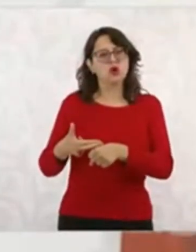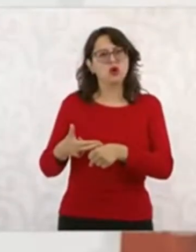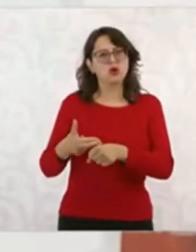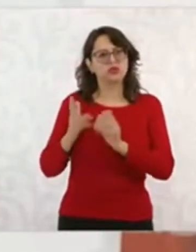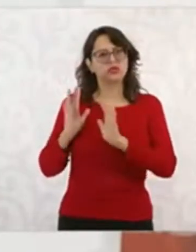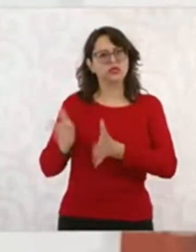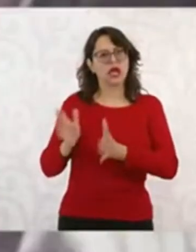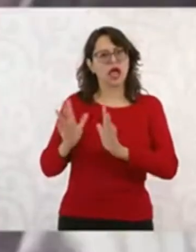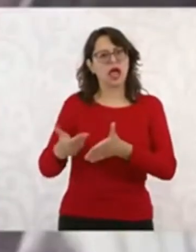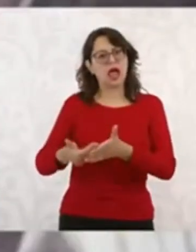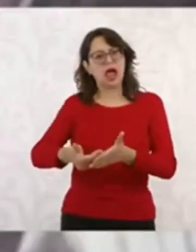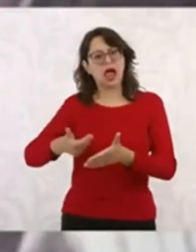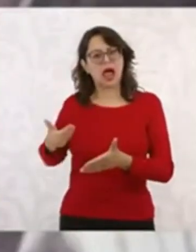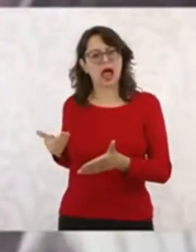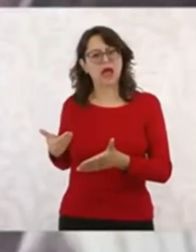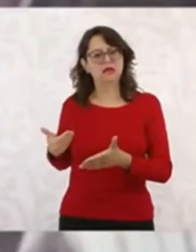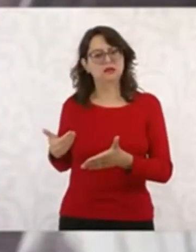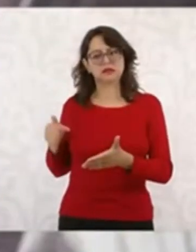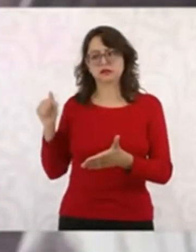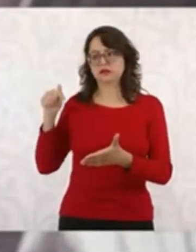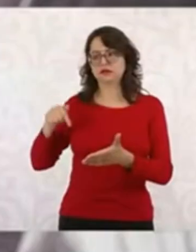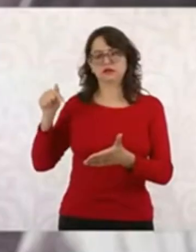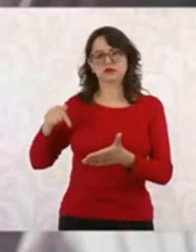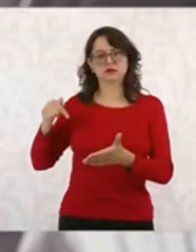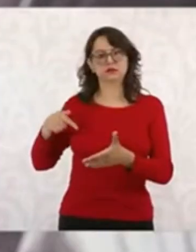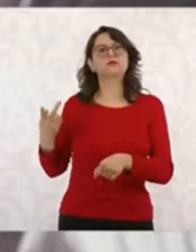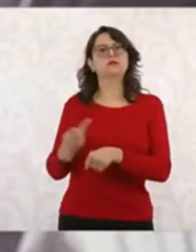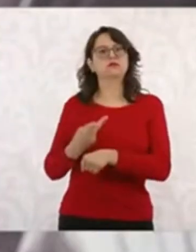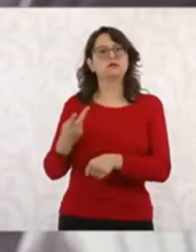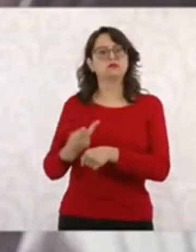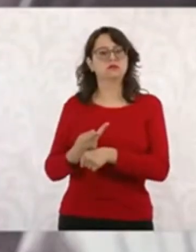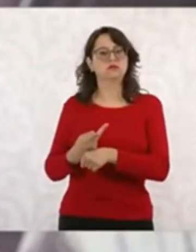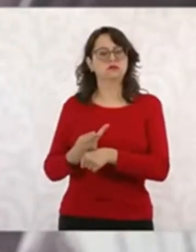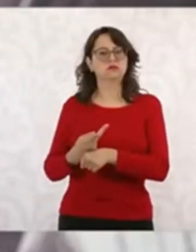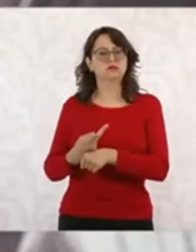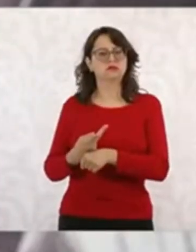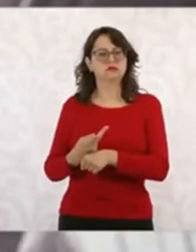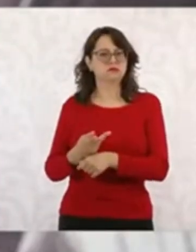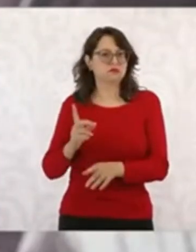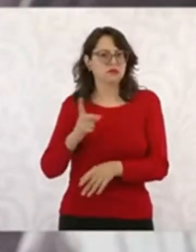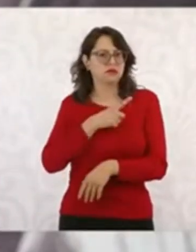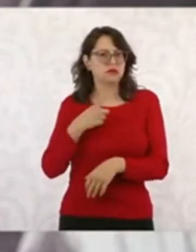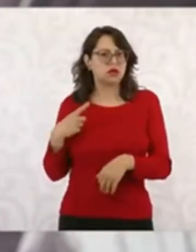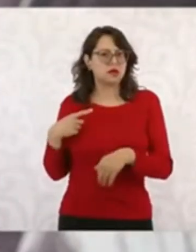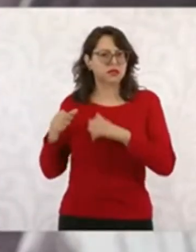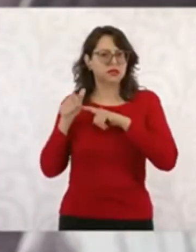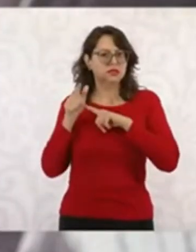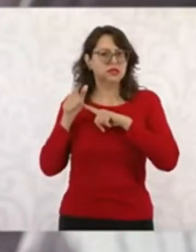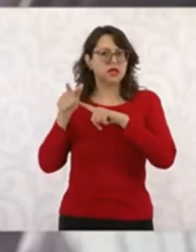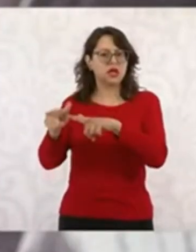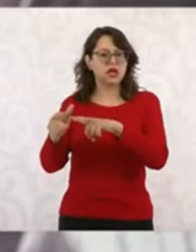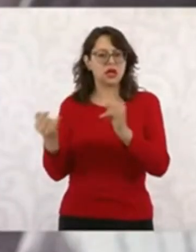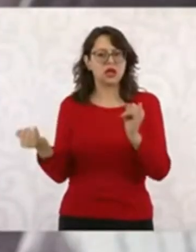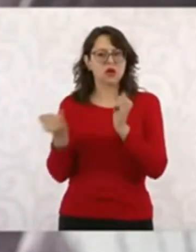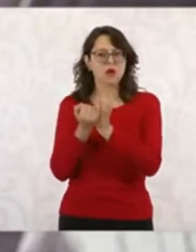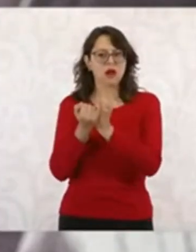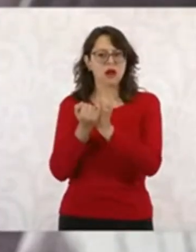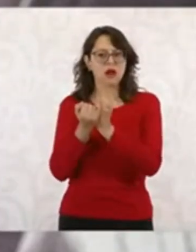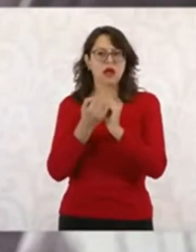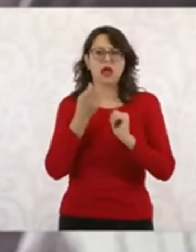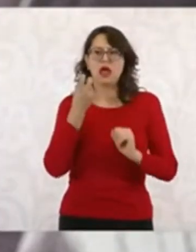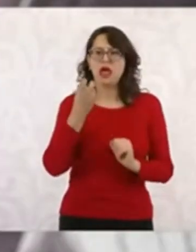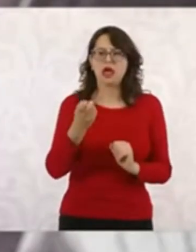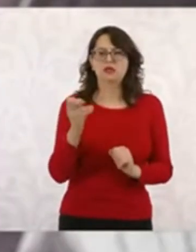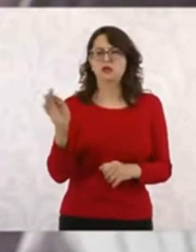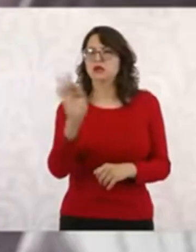disposiciones que establece este decreto. Quizás esta redacción no es la más adecuada, la